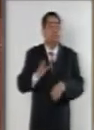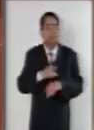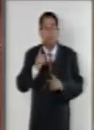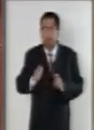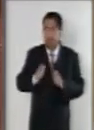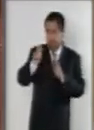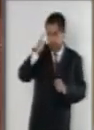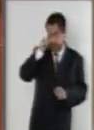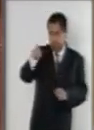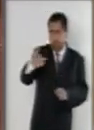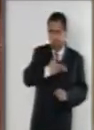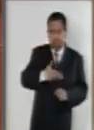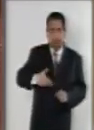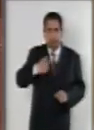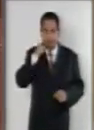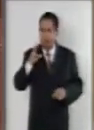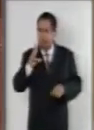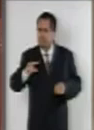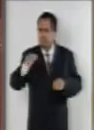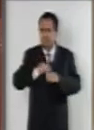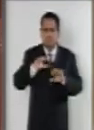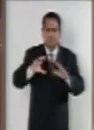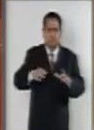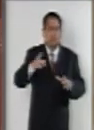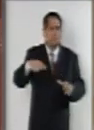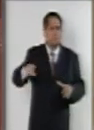al Ejecutivo para establecer